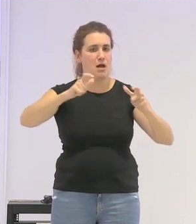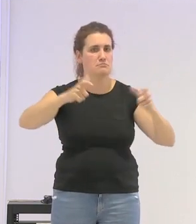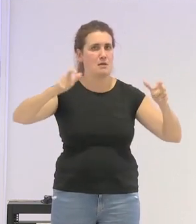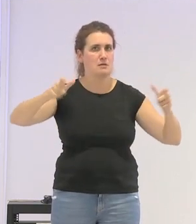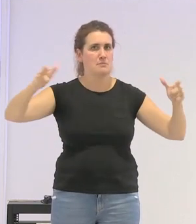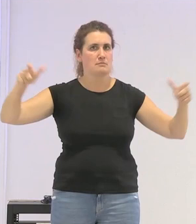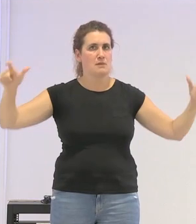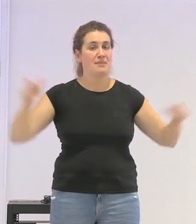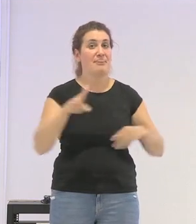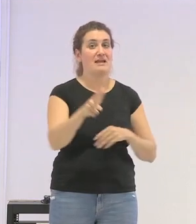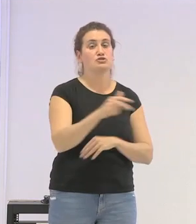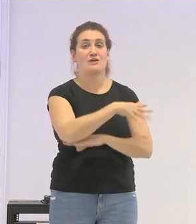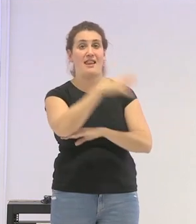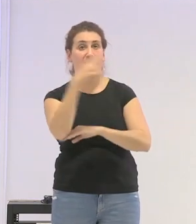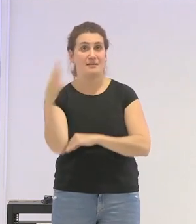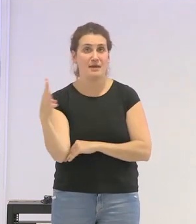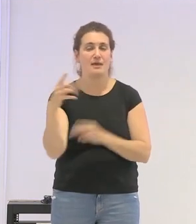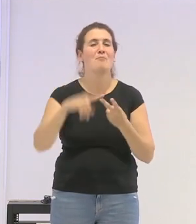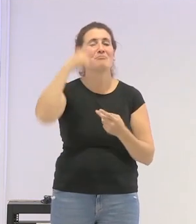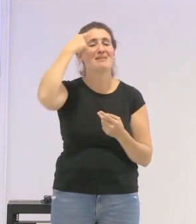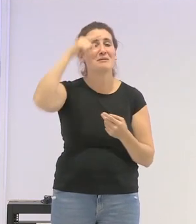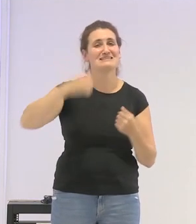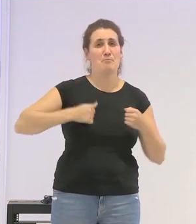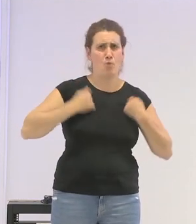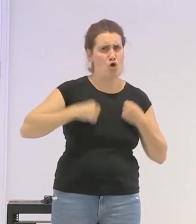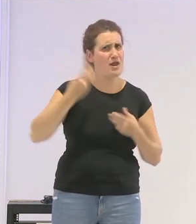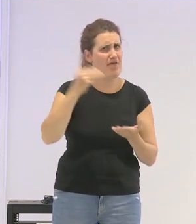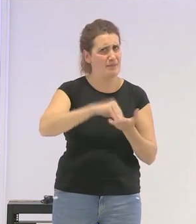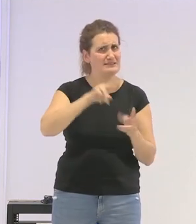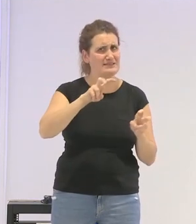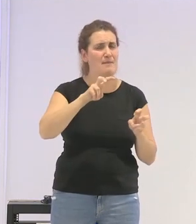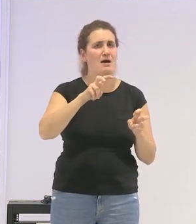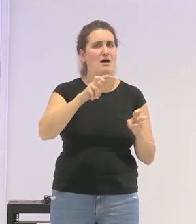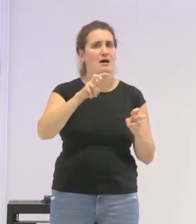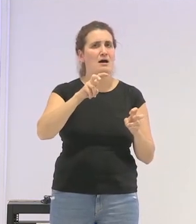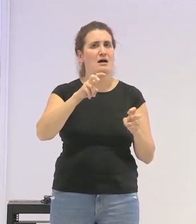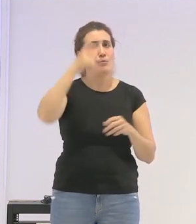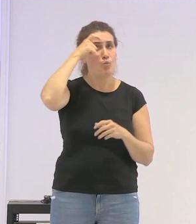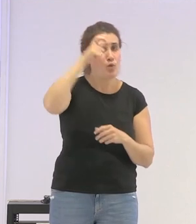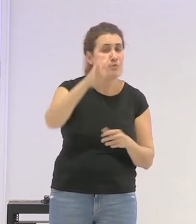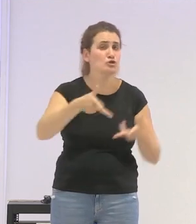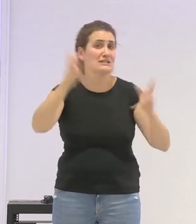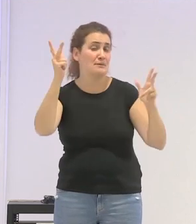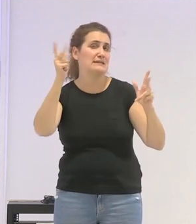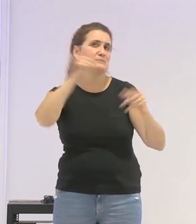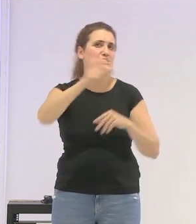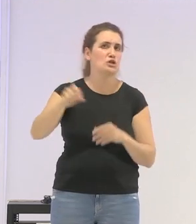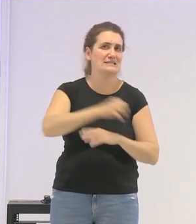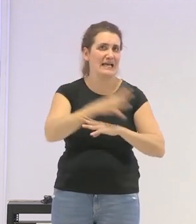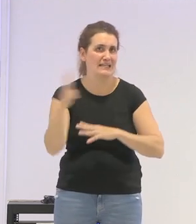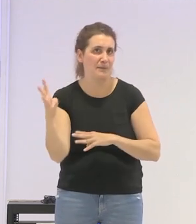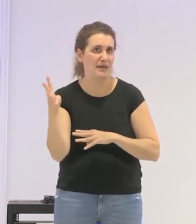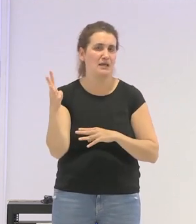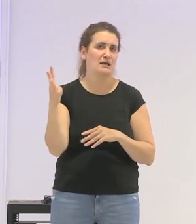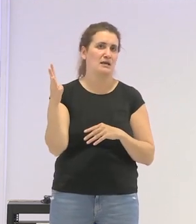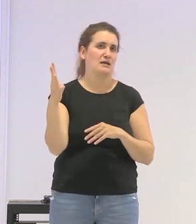LGTBI. En Polonia, además, sabéis que ha sido un lugar donde se han declarado pueblos libres de personas LGTBI. Es un lugar donde ha